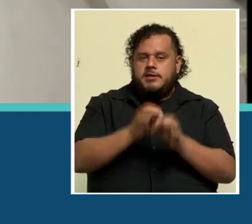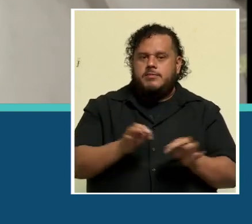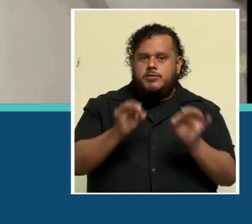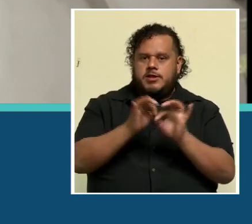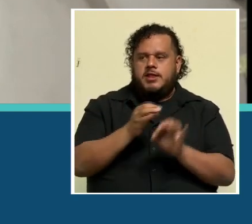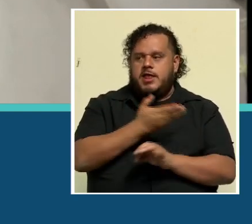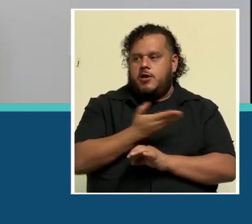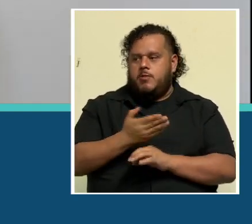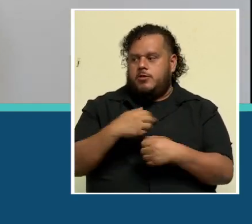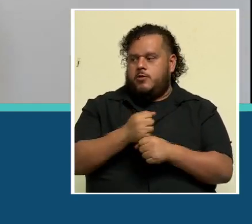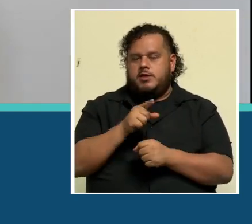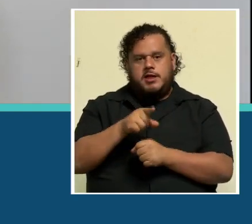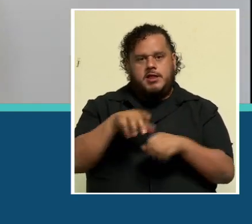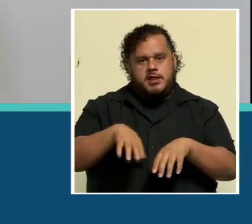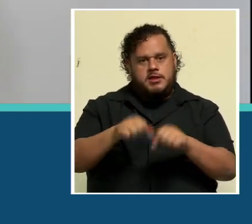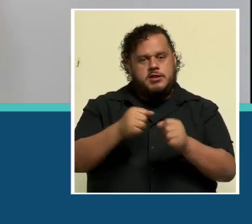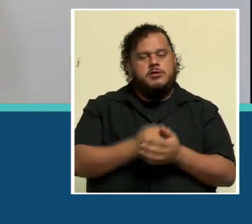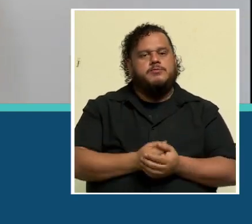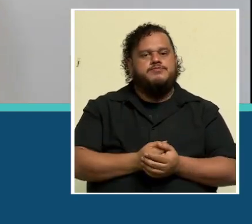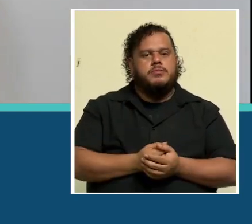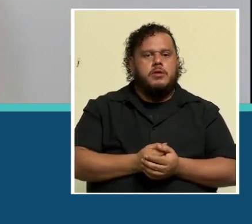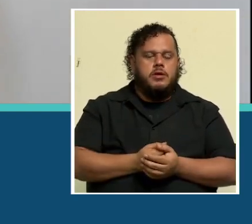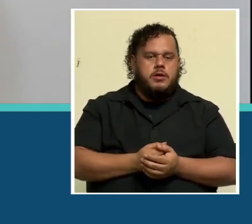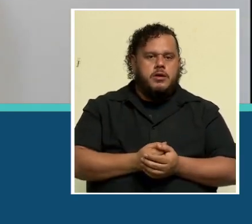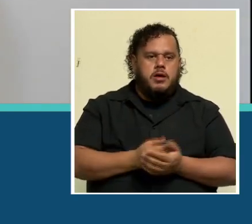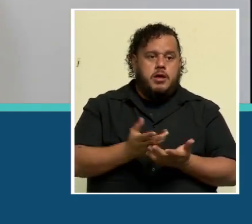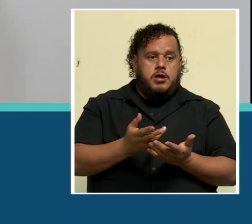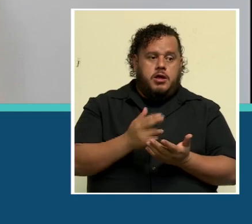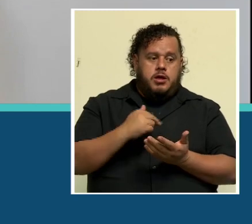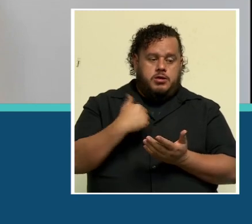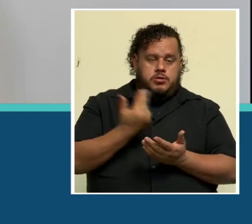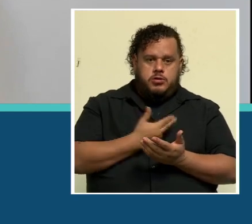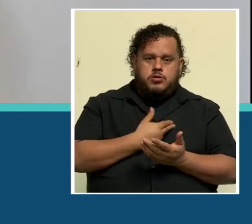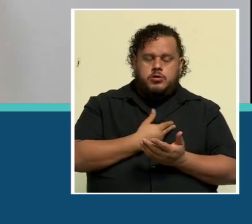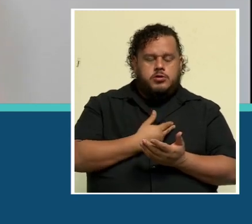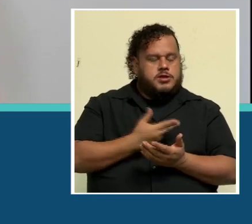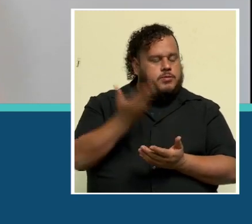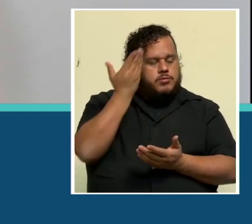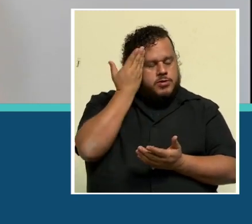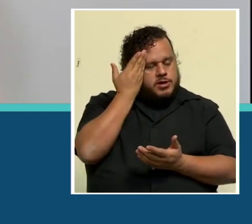tipo de decisiones. Nos mostramos sumamente molestos por las medidas tomadas por el